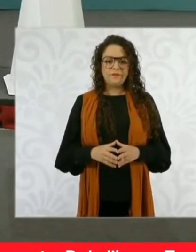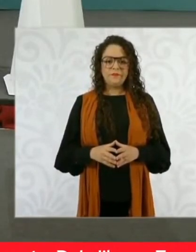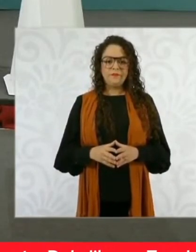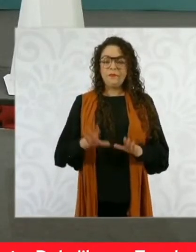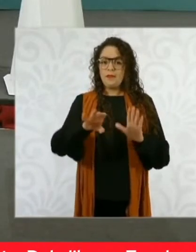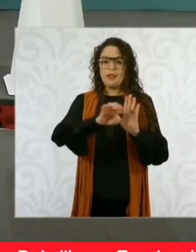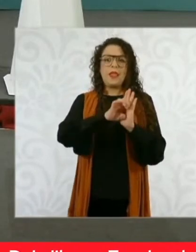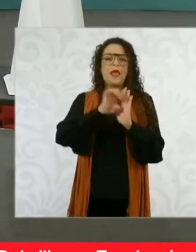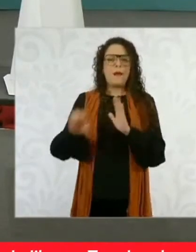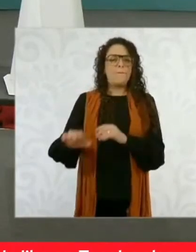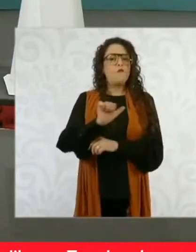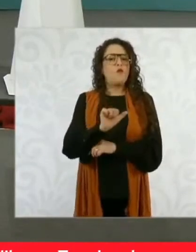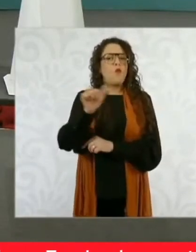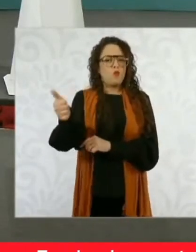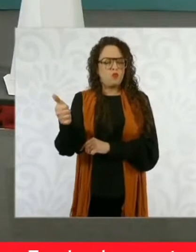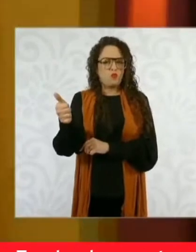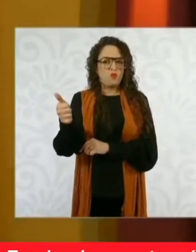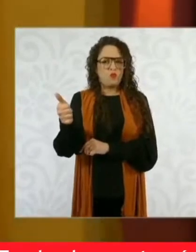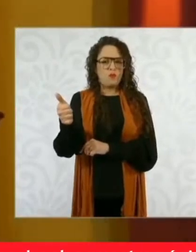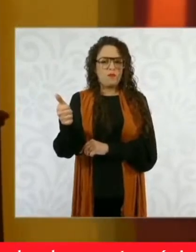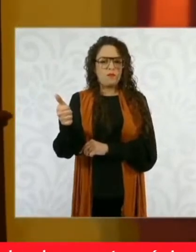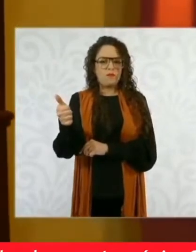Otro ejemplo,